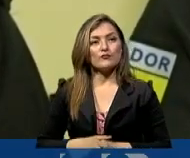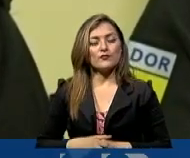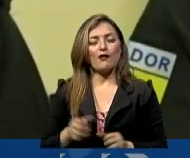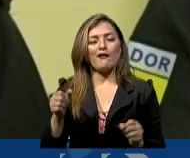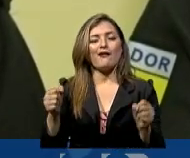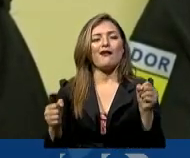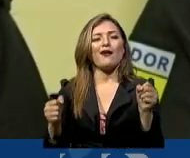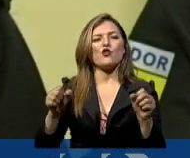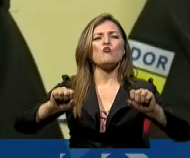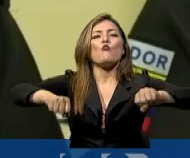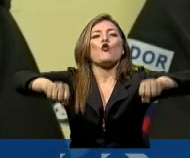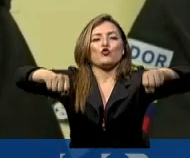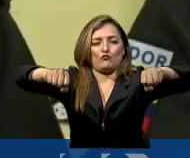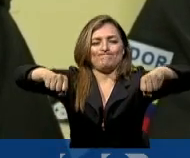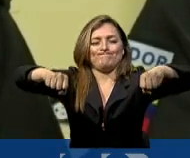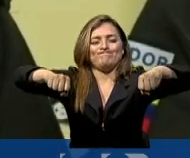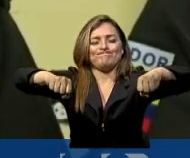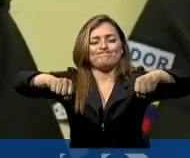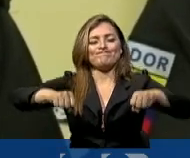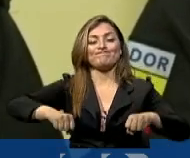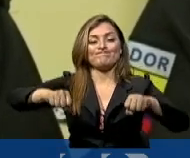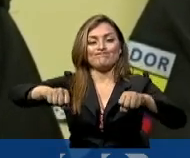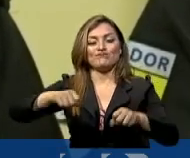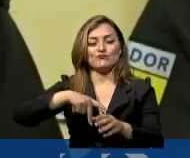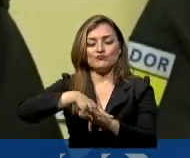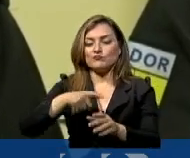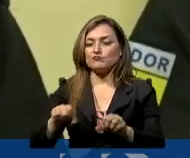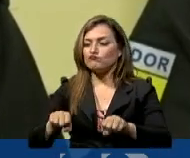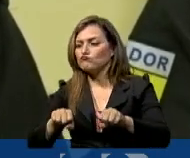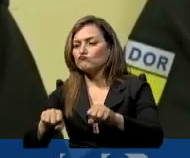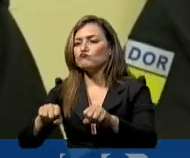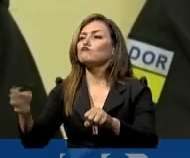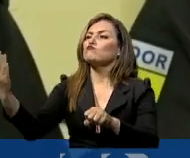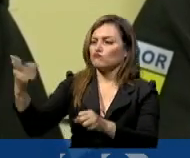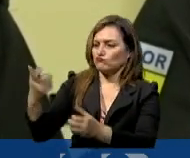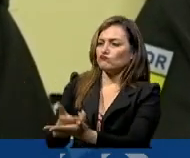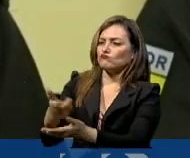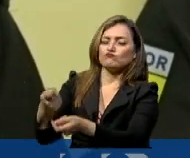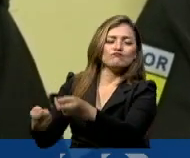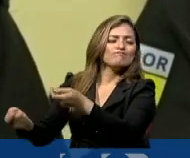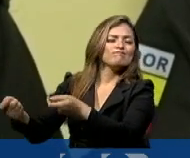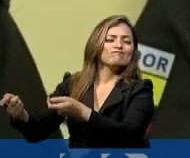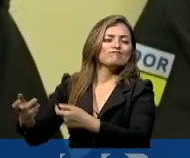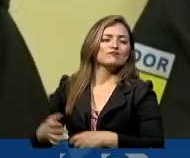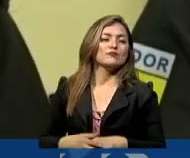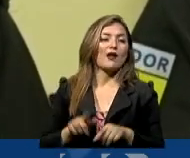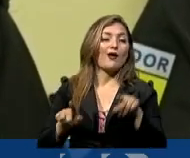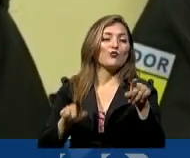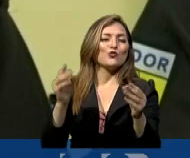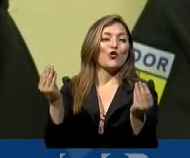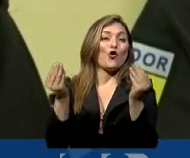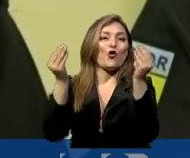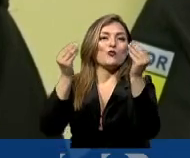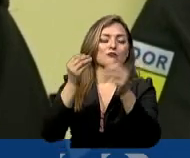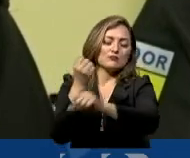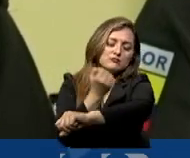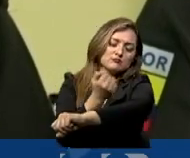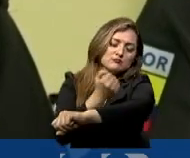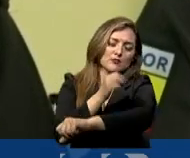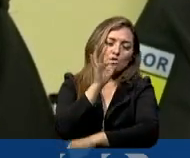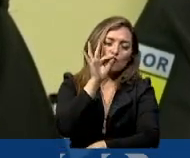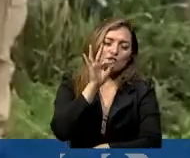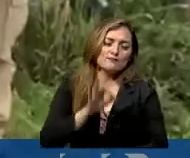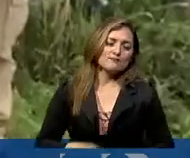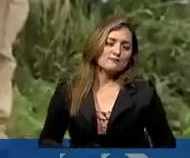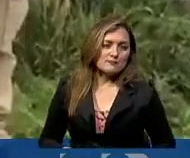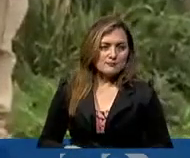vehículo que es la motocicleta, en donde también conocíamos que expendían droga a algunos jóvenes que se dedican al consumo de sustancias sujetas a